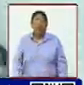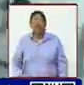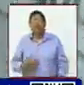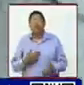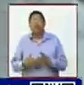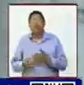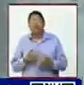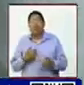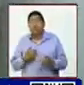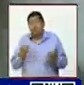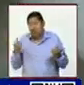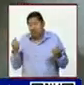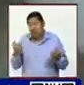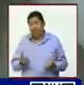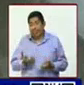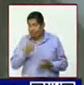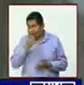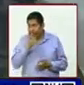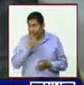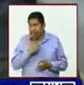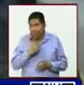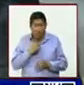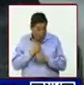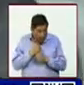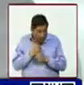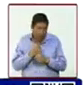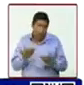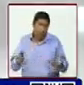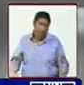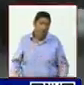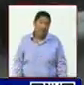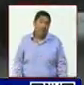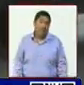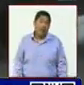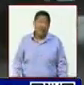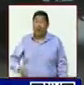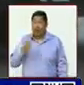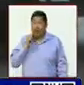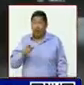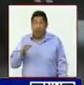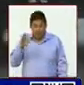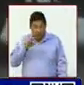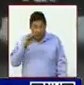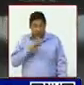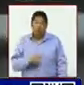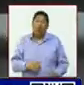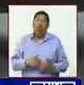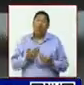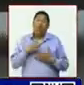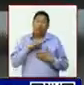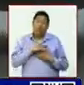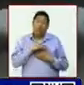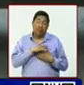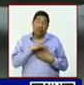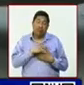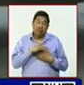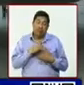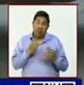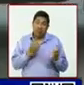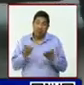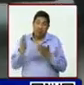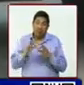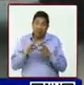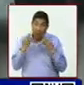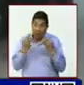estar así? Claro. Todo es trabajar, ¿no? Ella busca cómo ganarse unos centavos para llevar a